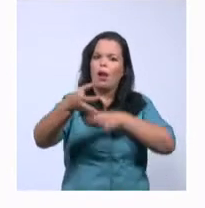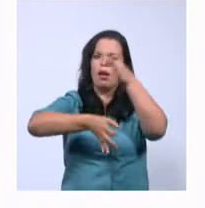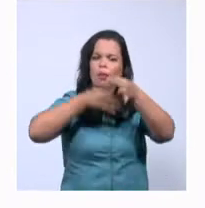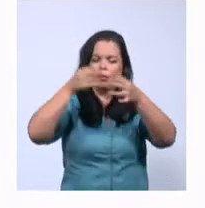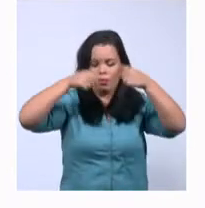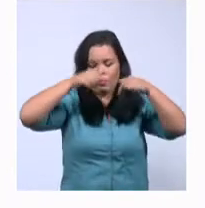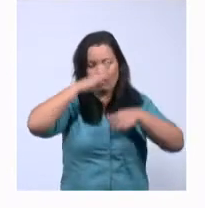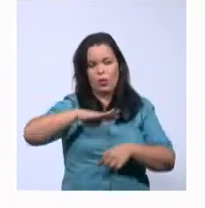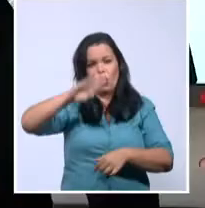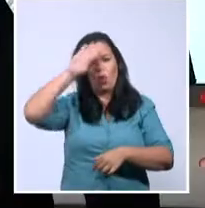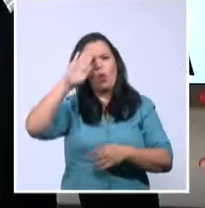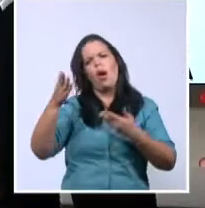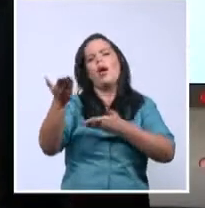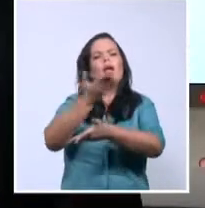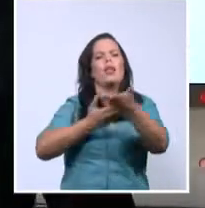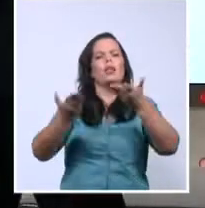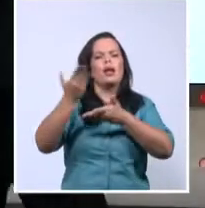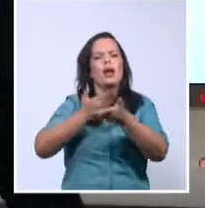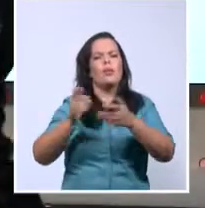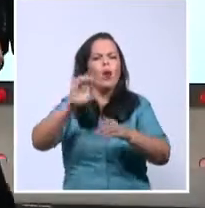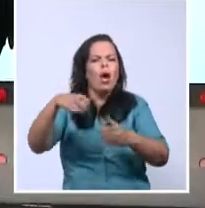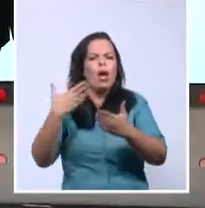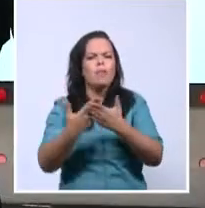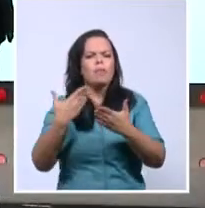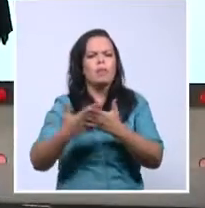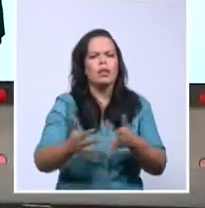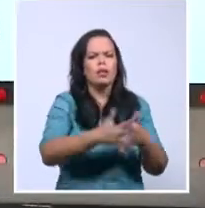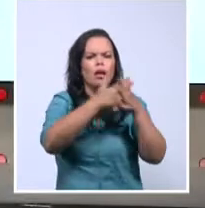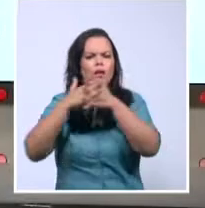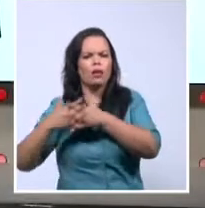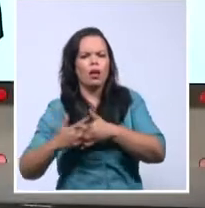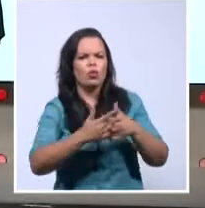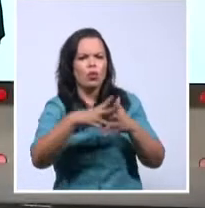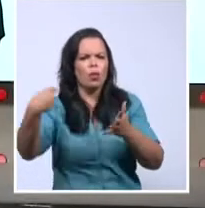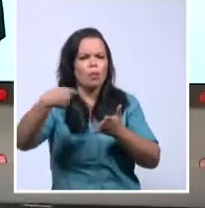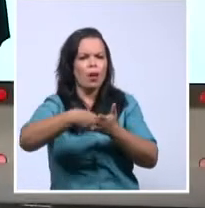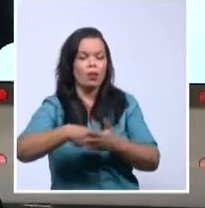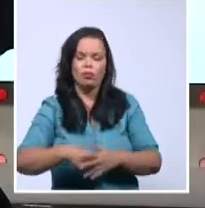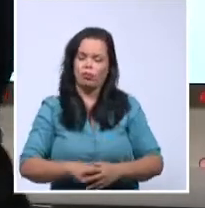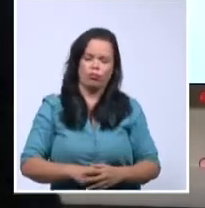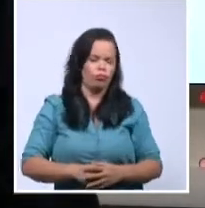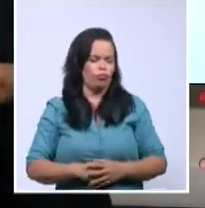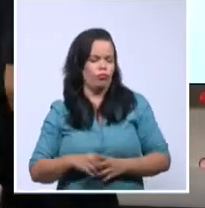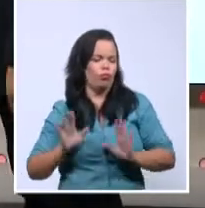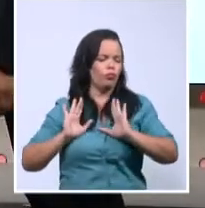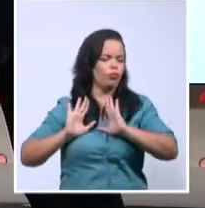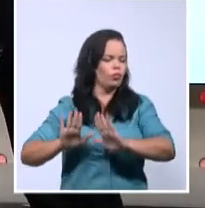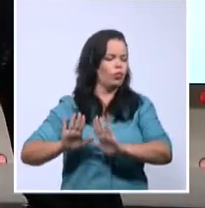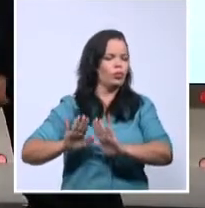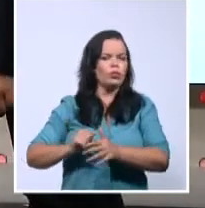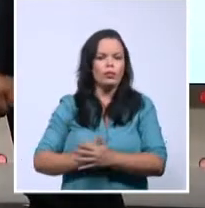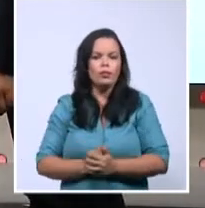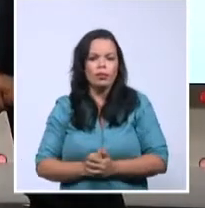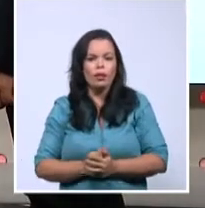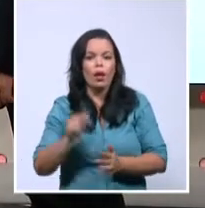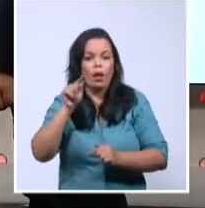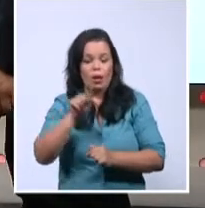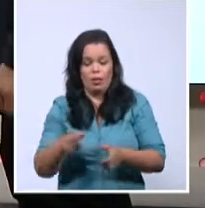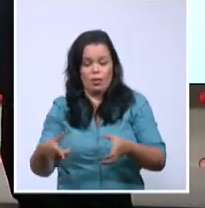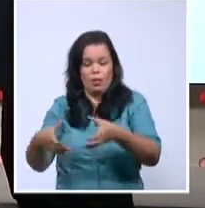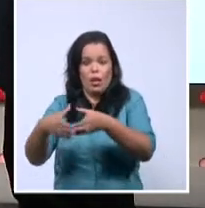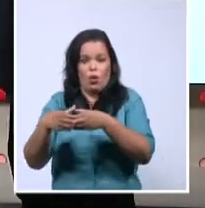estadounidenses. Y agrega también la UPEC, esos medios hiperpartidistas dedicados a la polarización y la